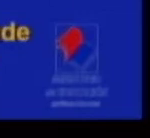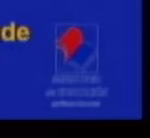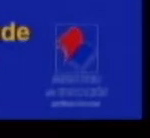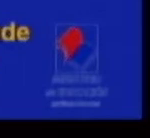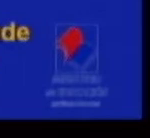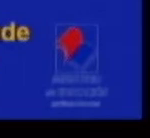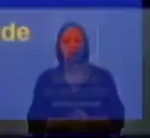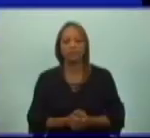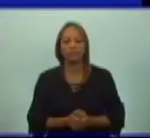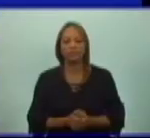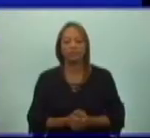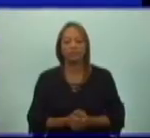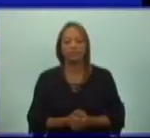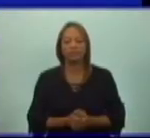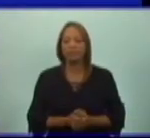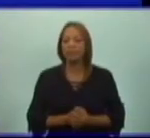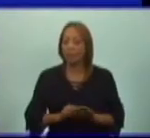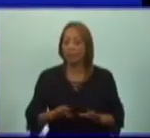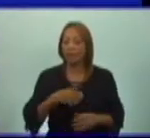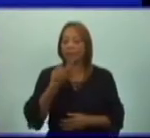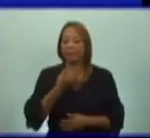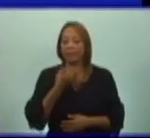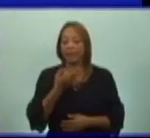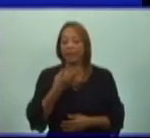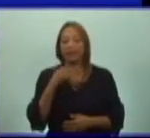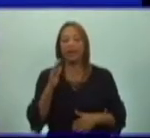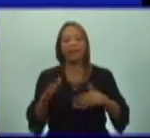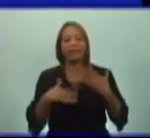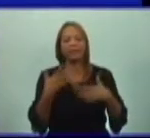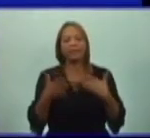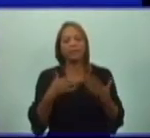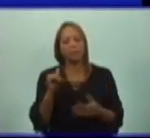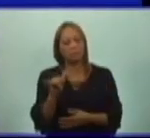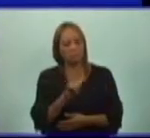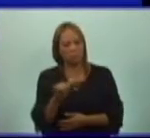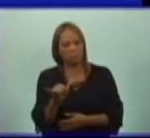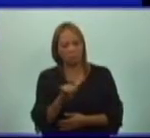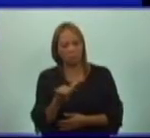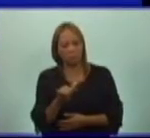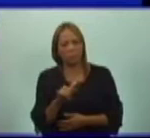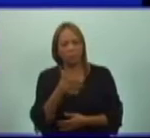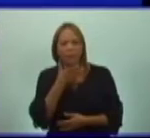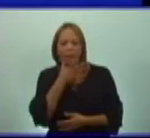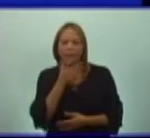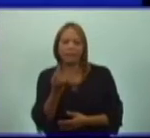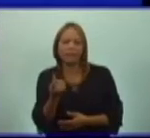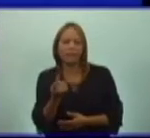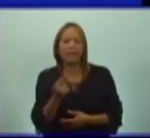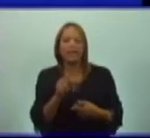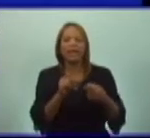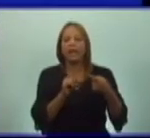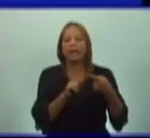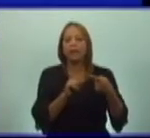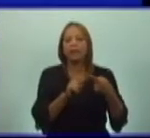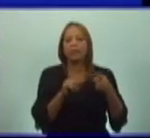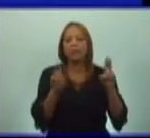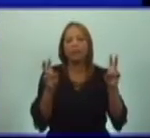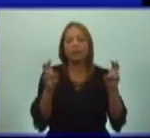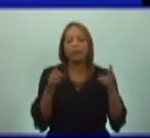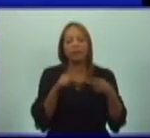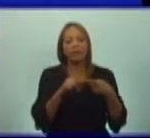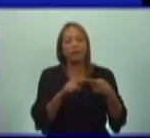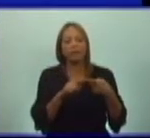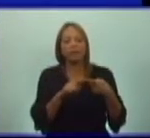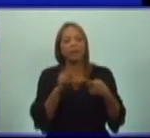Bien, como ya les había dicho, las actividades son similares. El tema 1, recuerden que es el